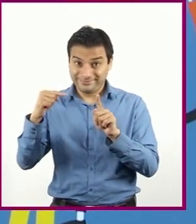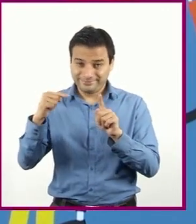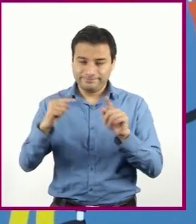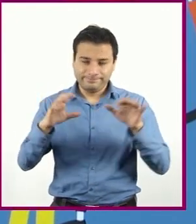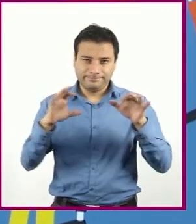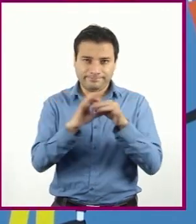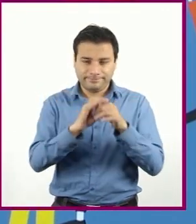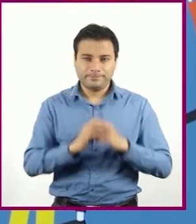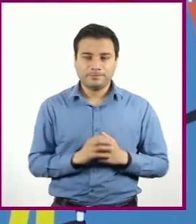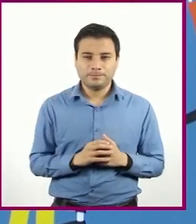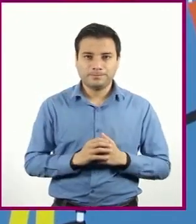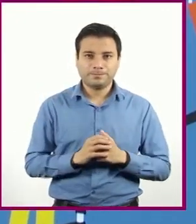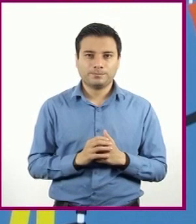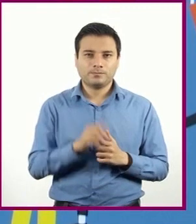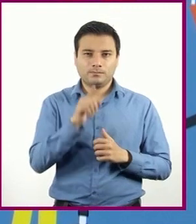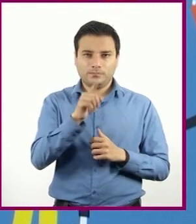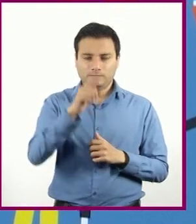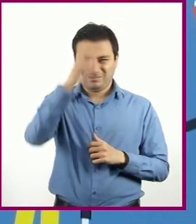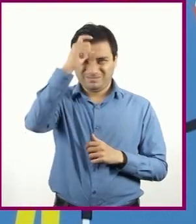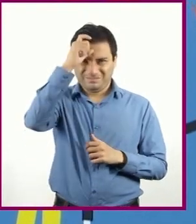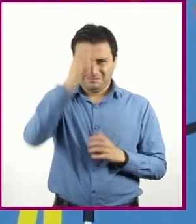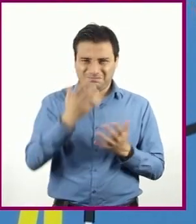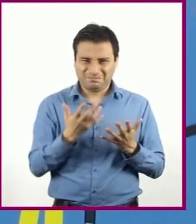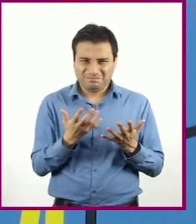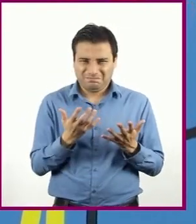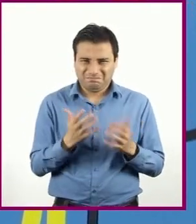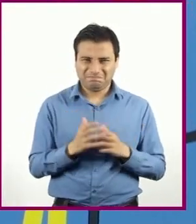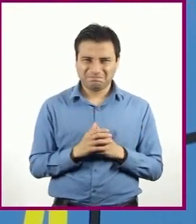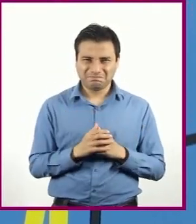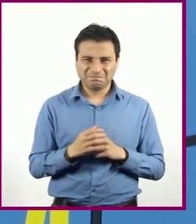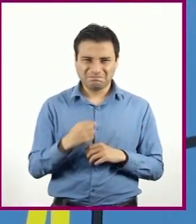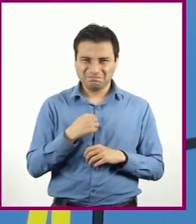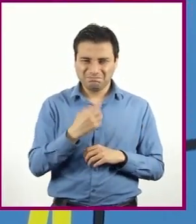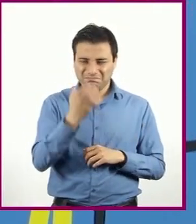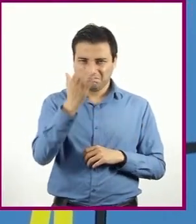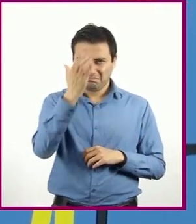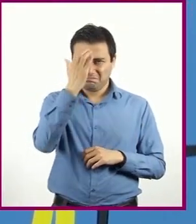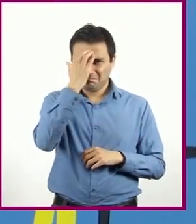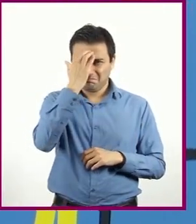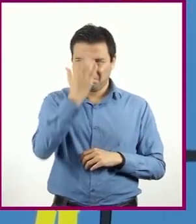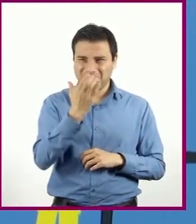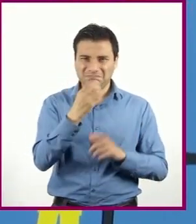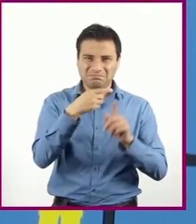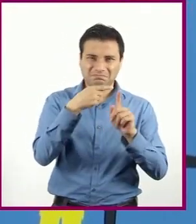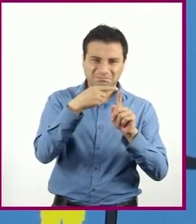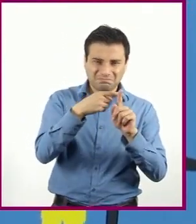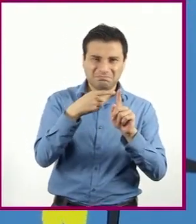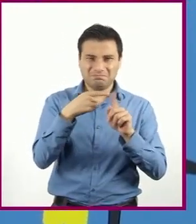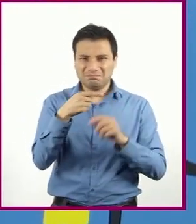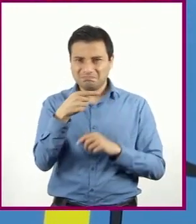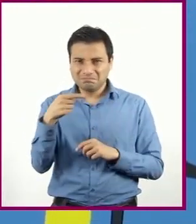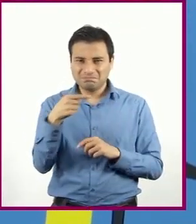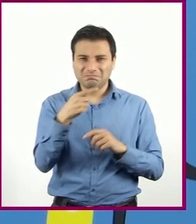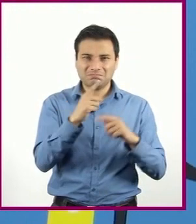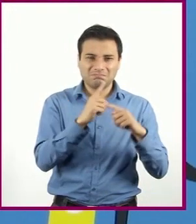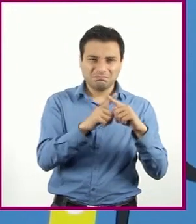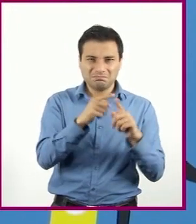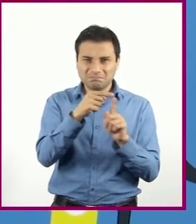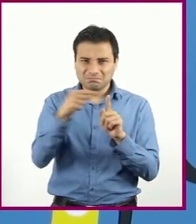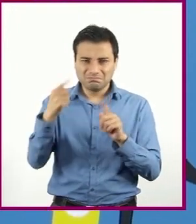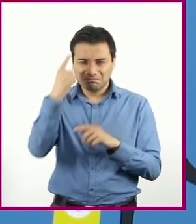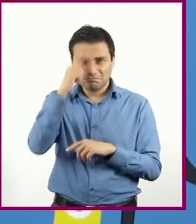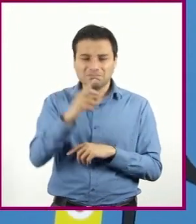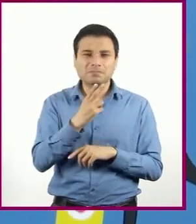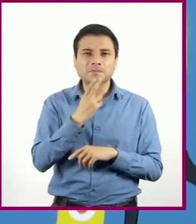Bien, quizás se pregunten, ¿para qué me sirve conocer las operaciones inversas? Conocerlas es útil